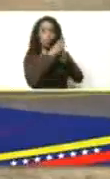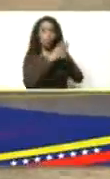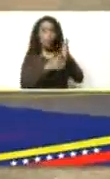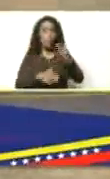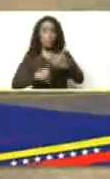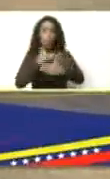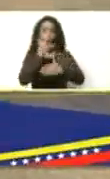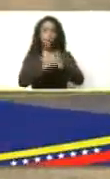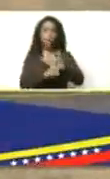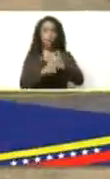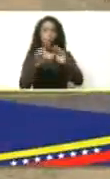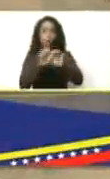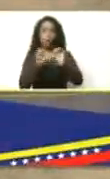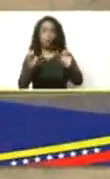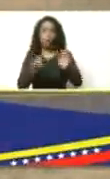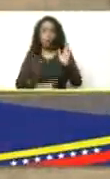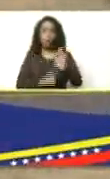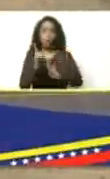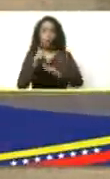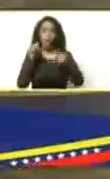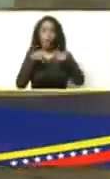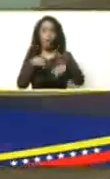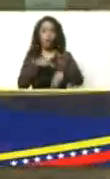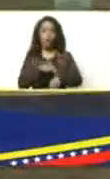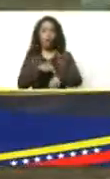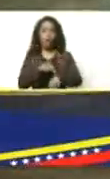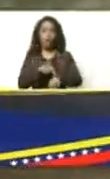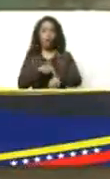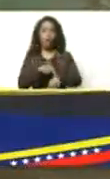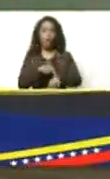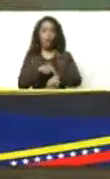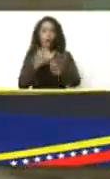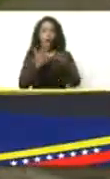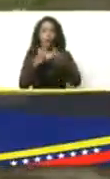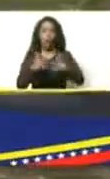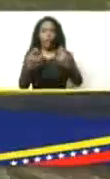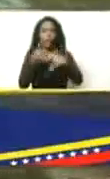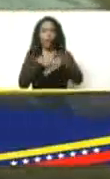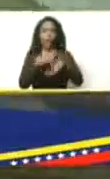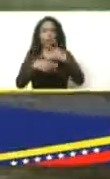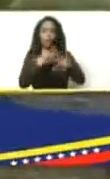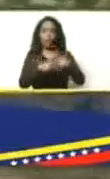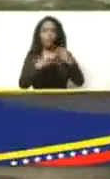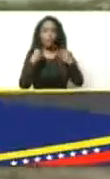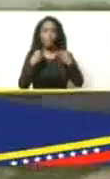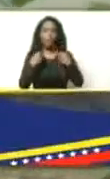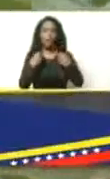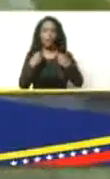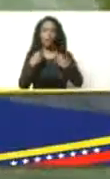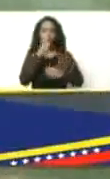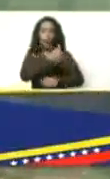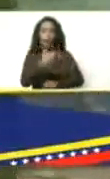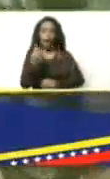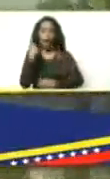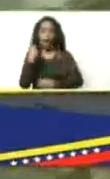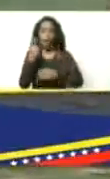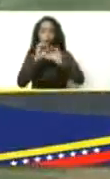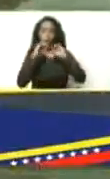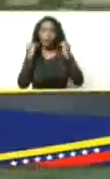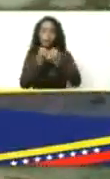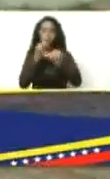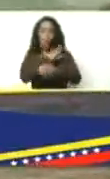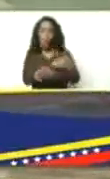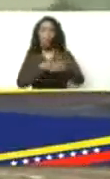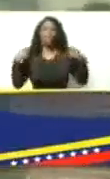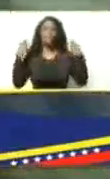proyecto educativo que se desarrolla a partir de este momento en las granjas, escuelas integrales productivas, para que cada organización del poder